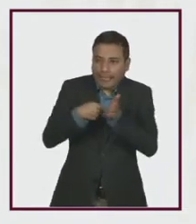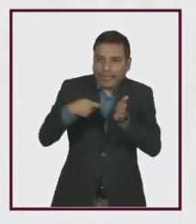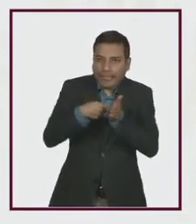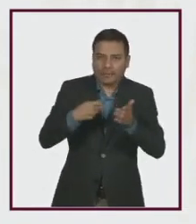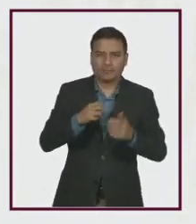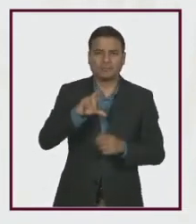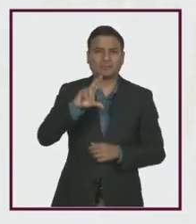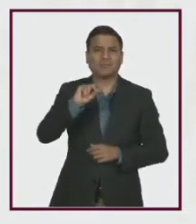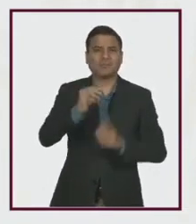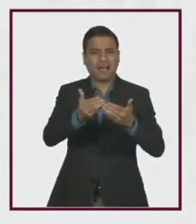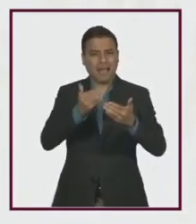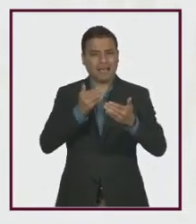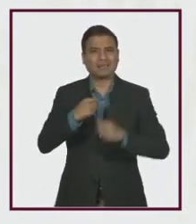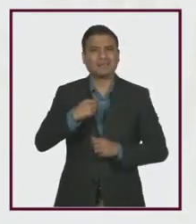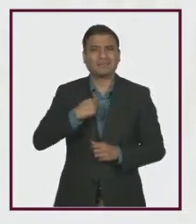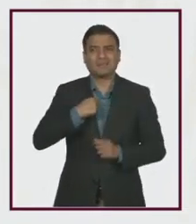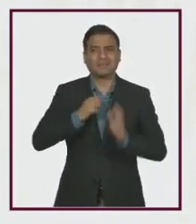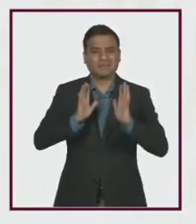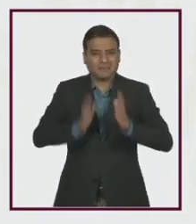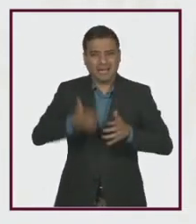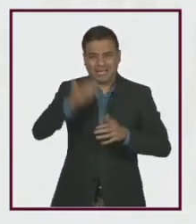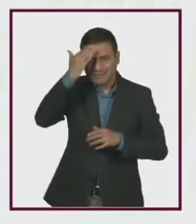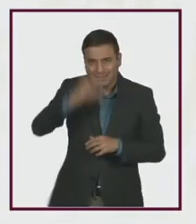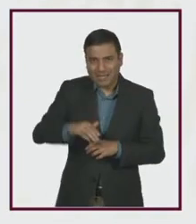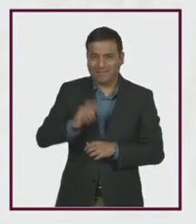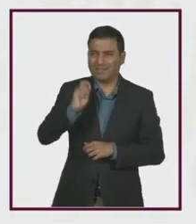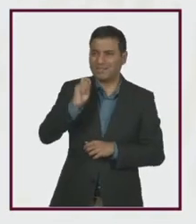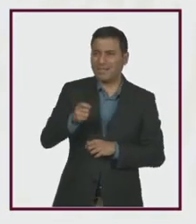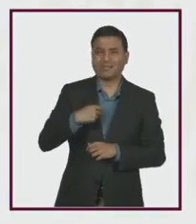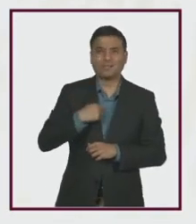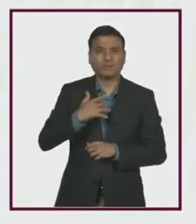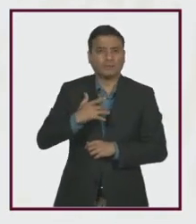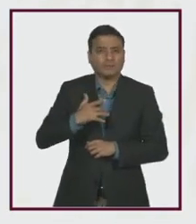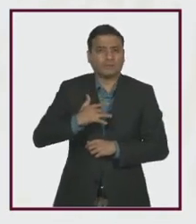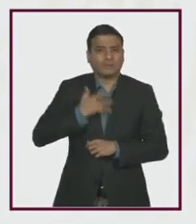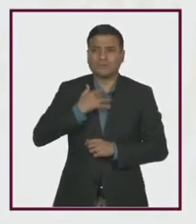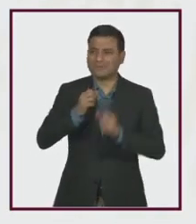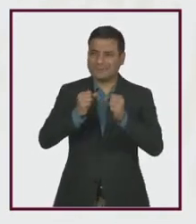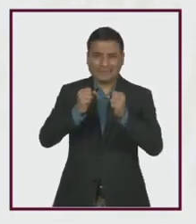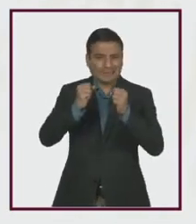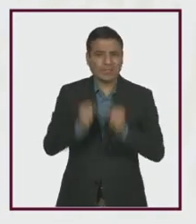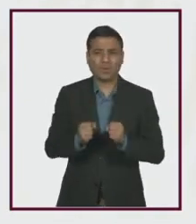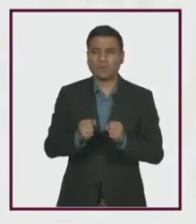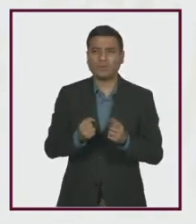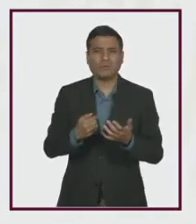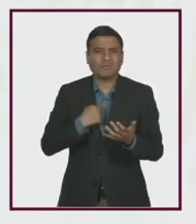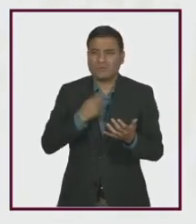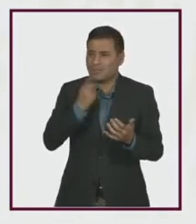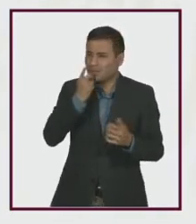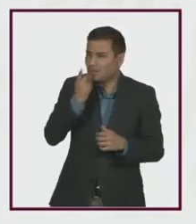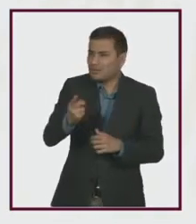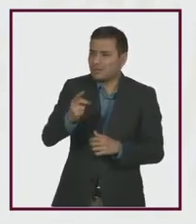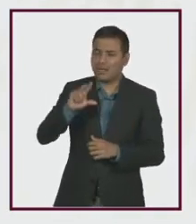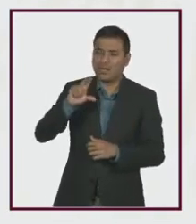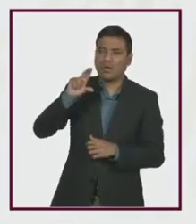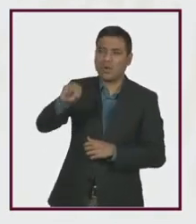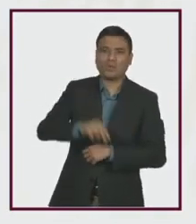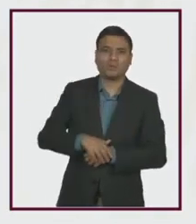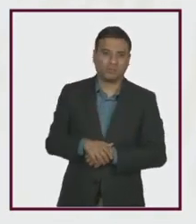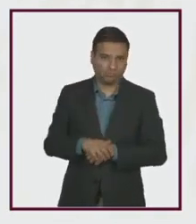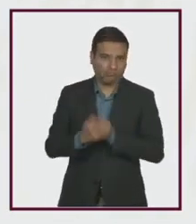consumir y se sienten mucho más seguros al decir que no, va a ser una forma de protegerlos para que no lo